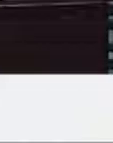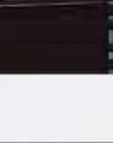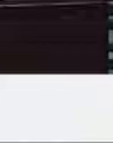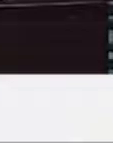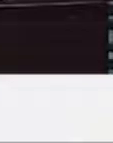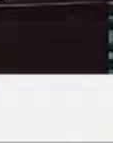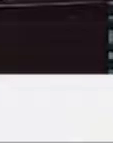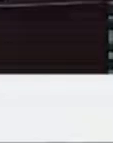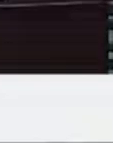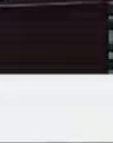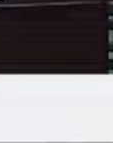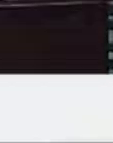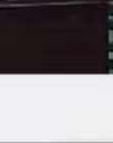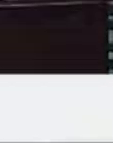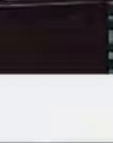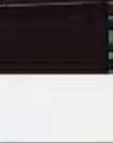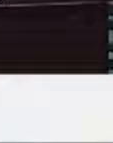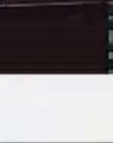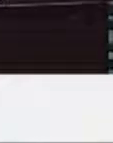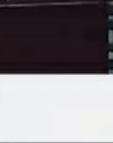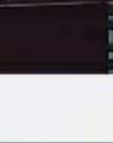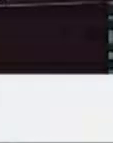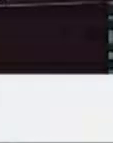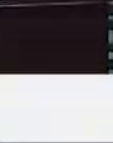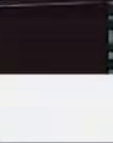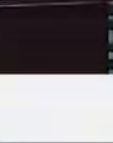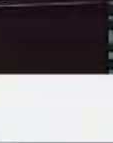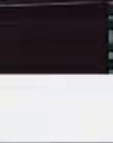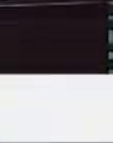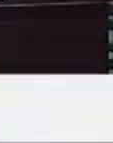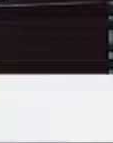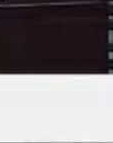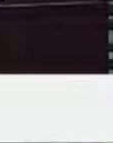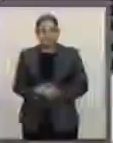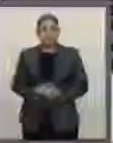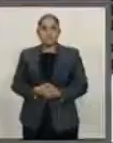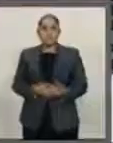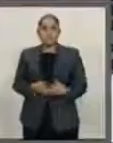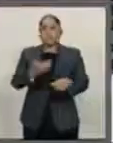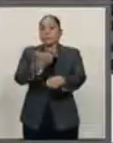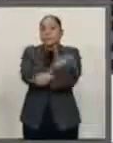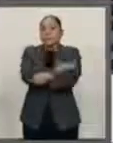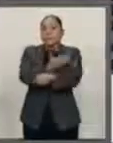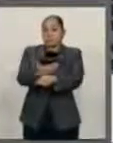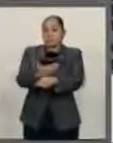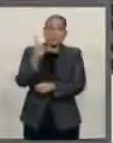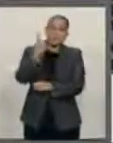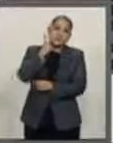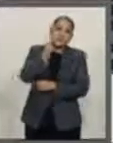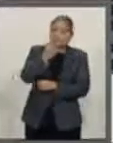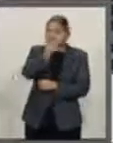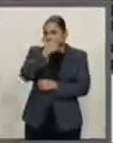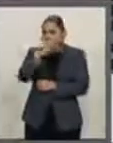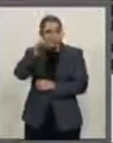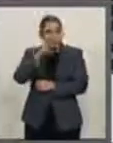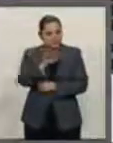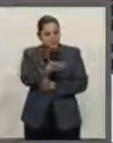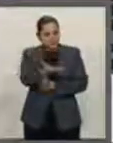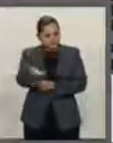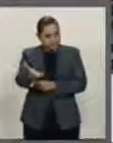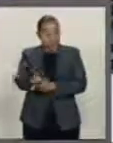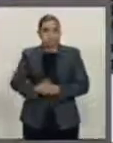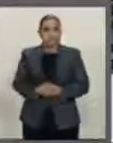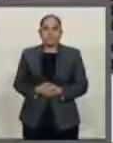Con su venia, diputada presidenta. Adelante. Compañeras diputadas y compañeros diputados, vengo a